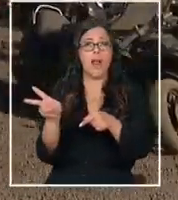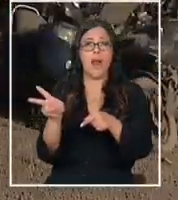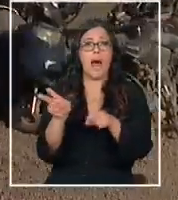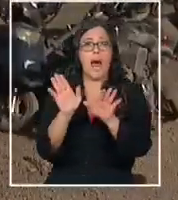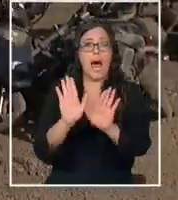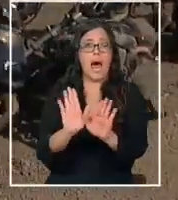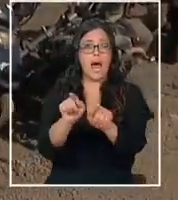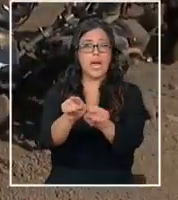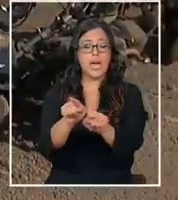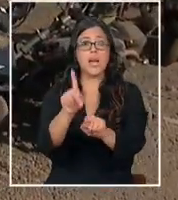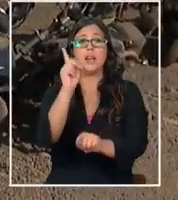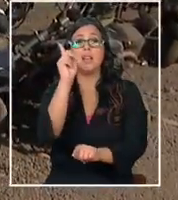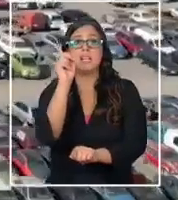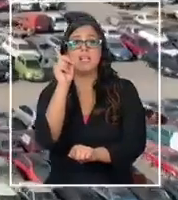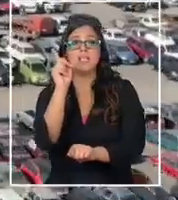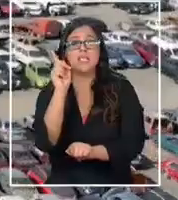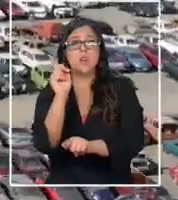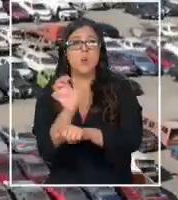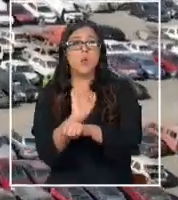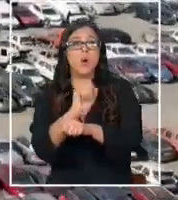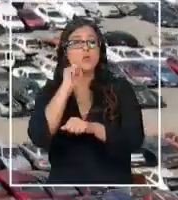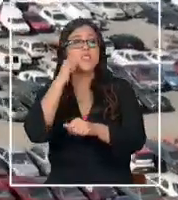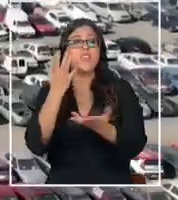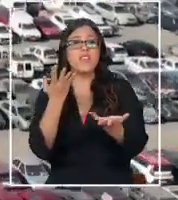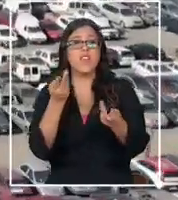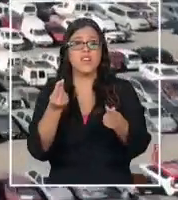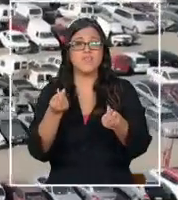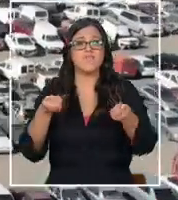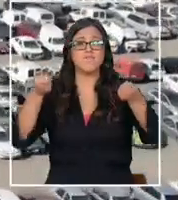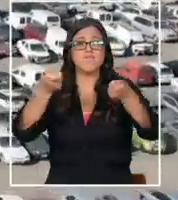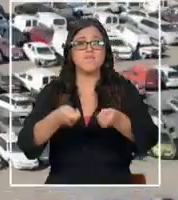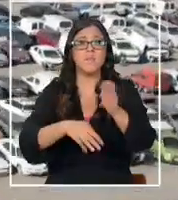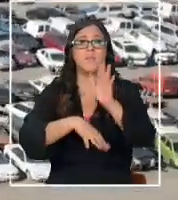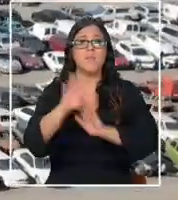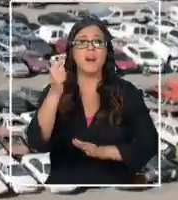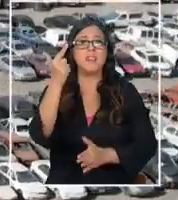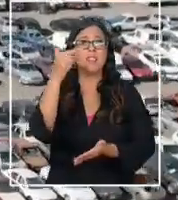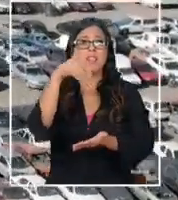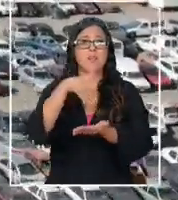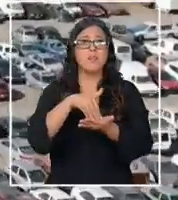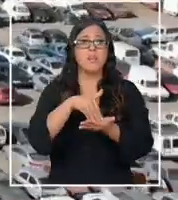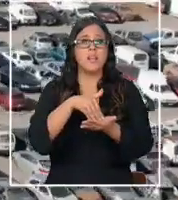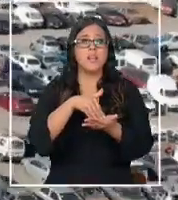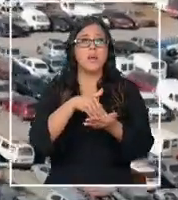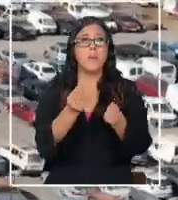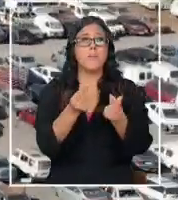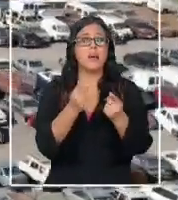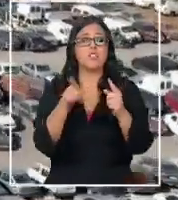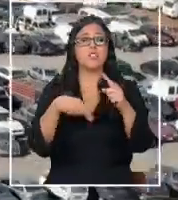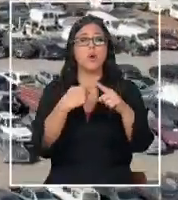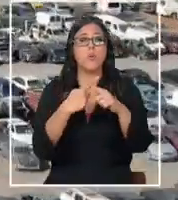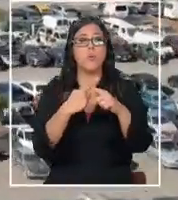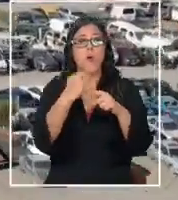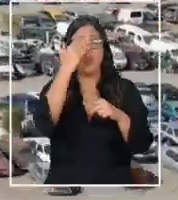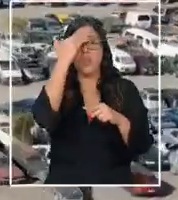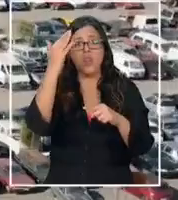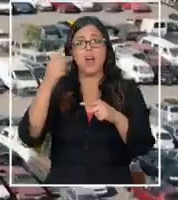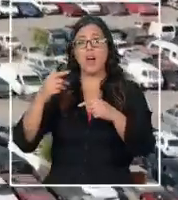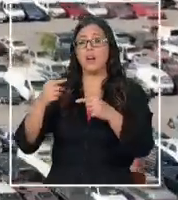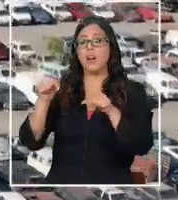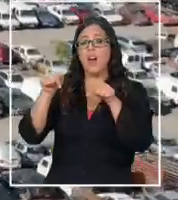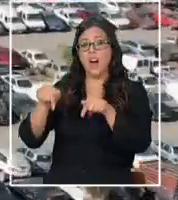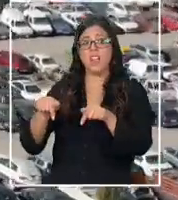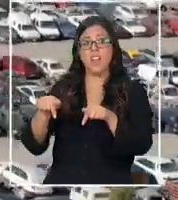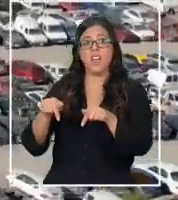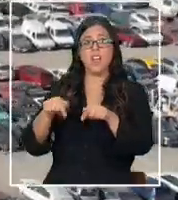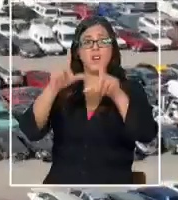lo que en el caso de un auto significa desembolsar más de 7.000 pesos por día. Cayó acá por papeles. Tengo